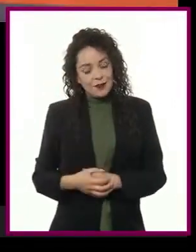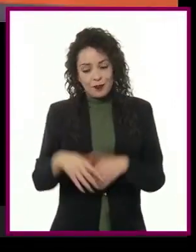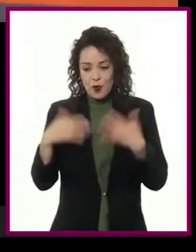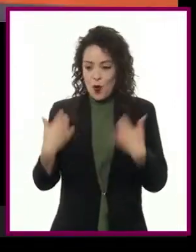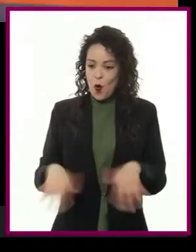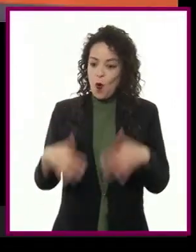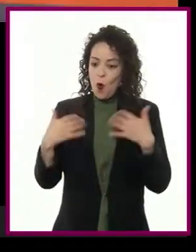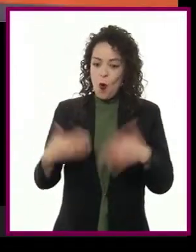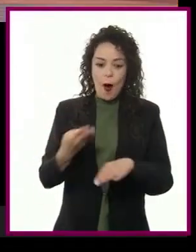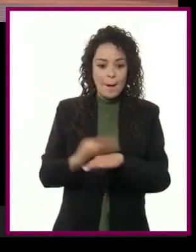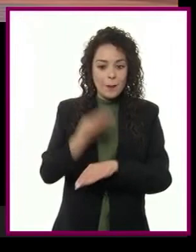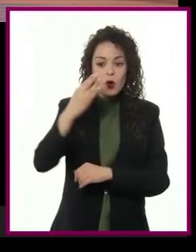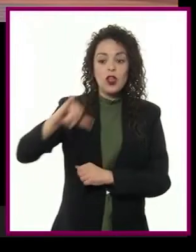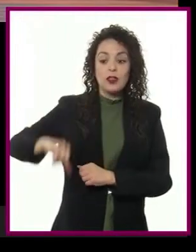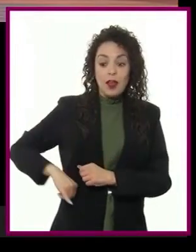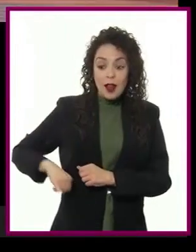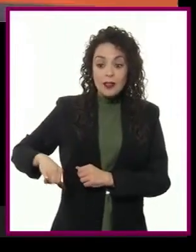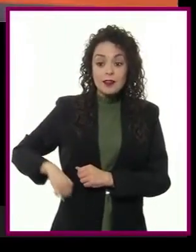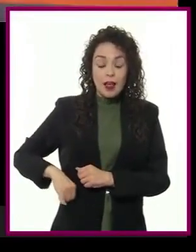interesante.